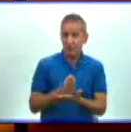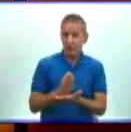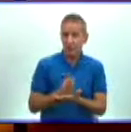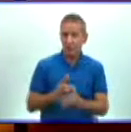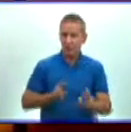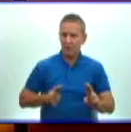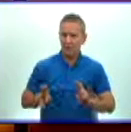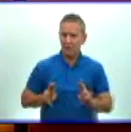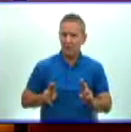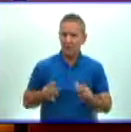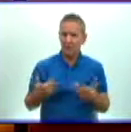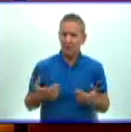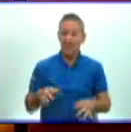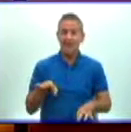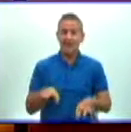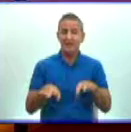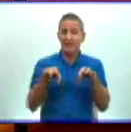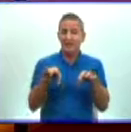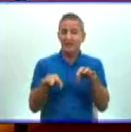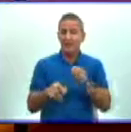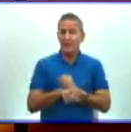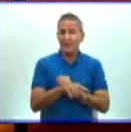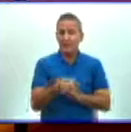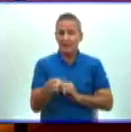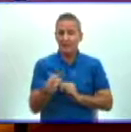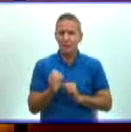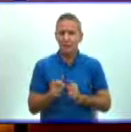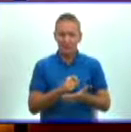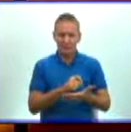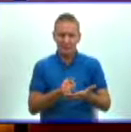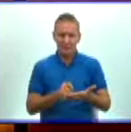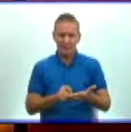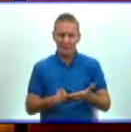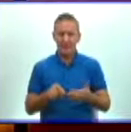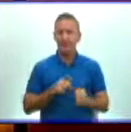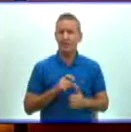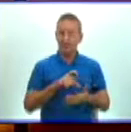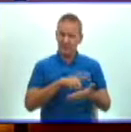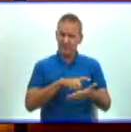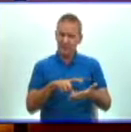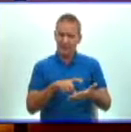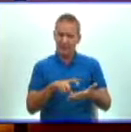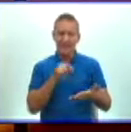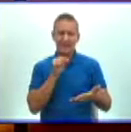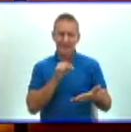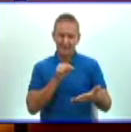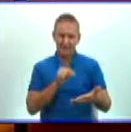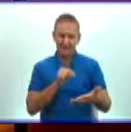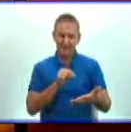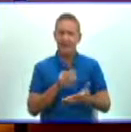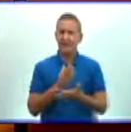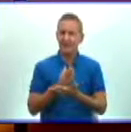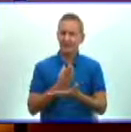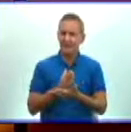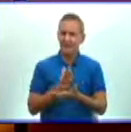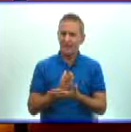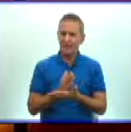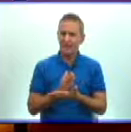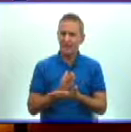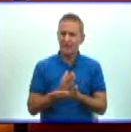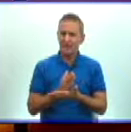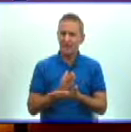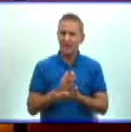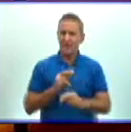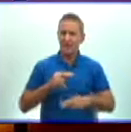orientación escogió para que ustedes escribieran el texto. Esta es la clase de